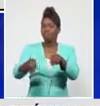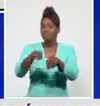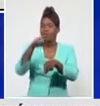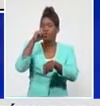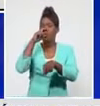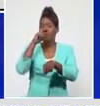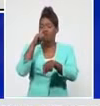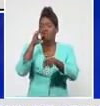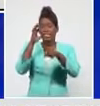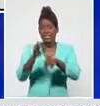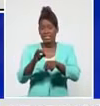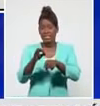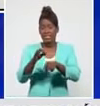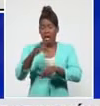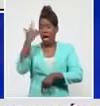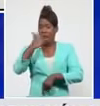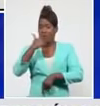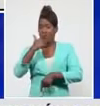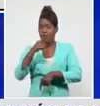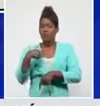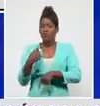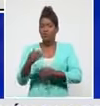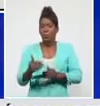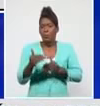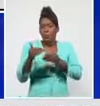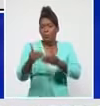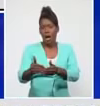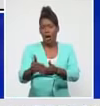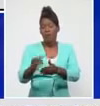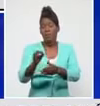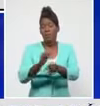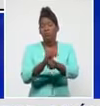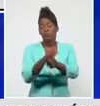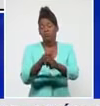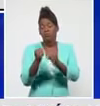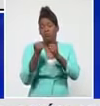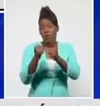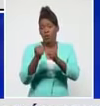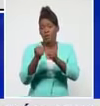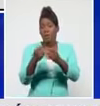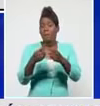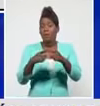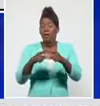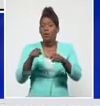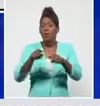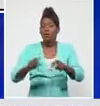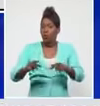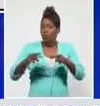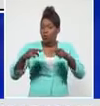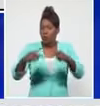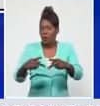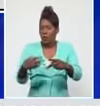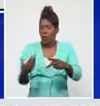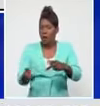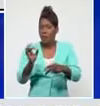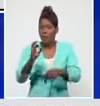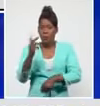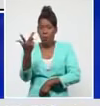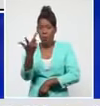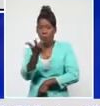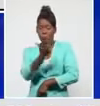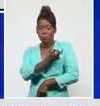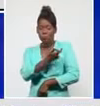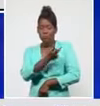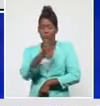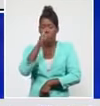abril, pero que realmente se pospuso por la pandemia, y se van a reactivar con una dosis de esta vacuna a los